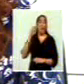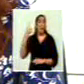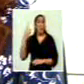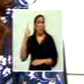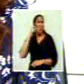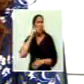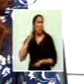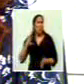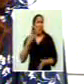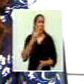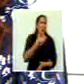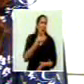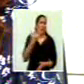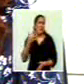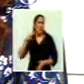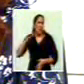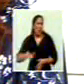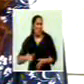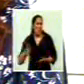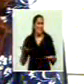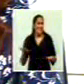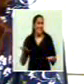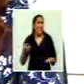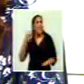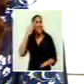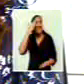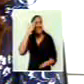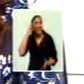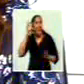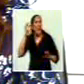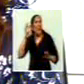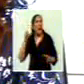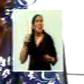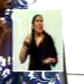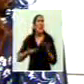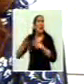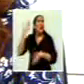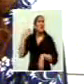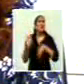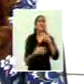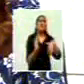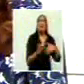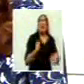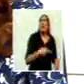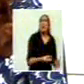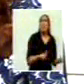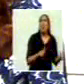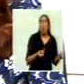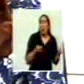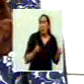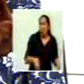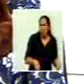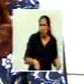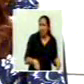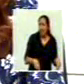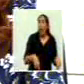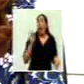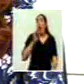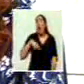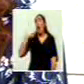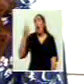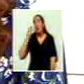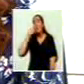4 o 5 años, no se puede acordar lo que pasó. Por ahí otros más grandes, como ya están muy grandes,